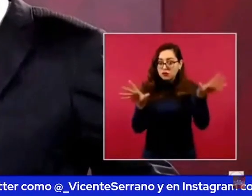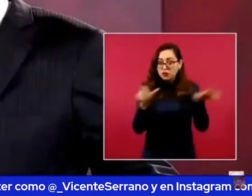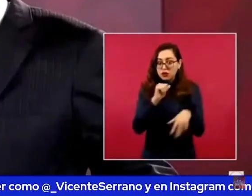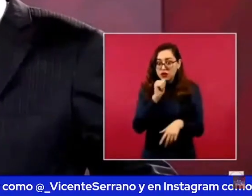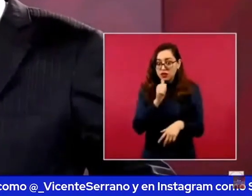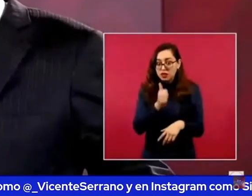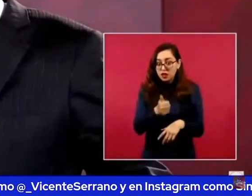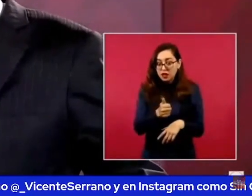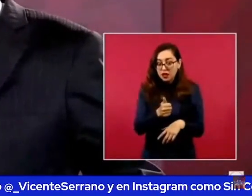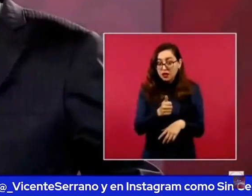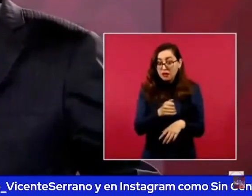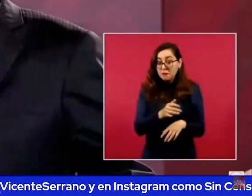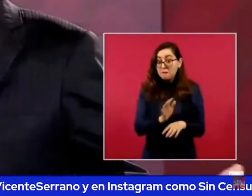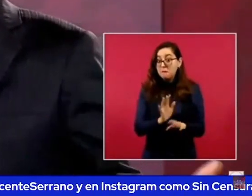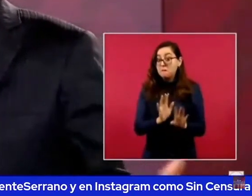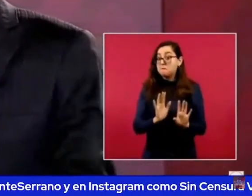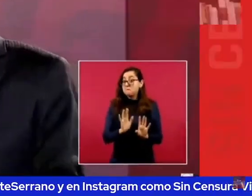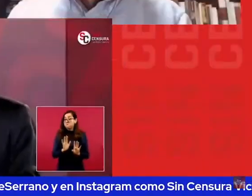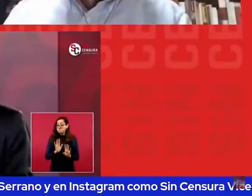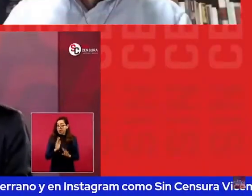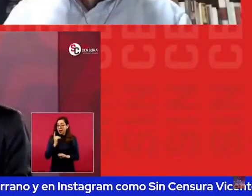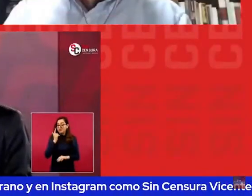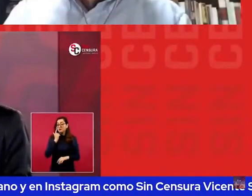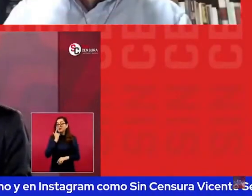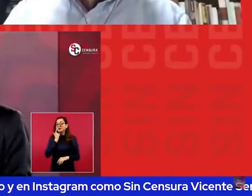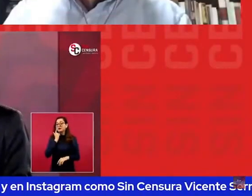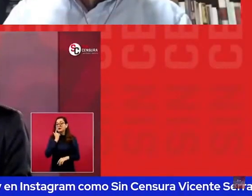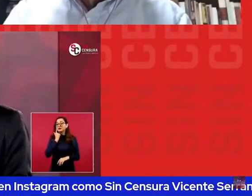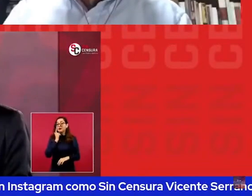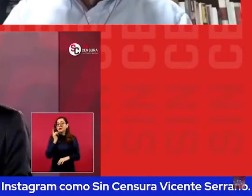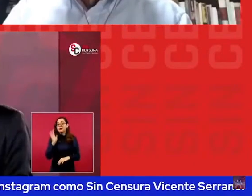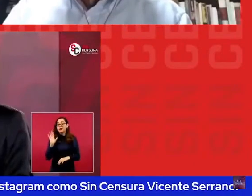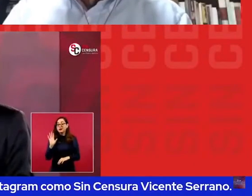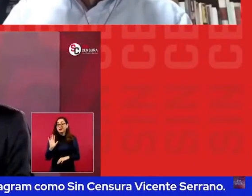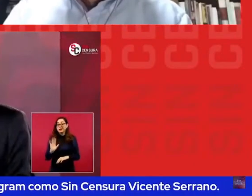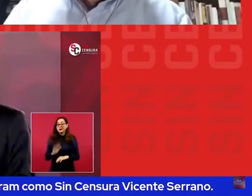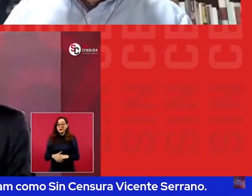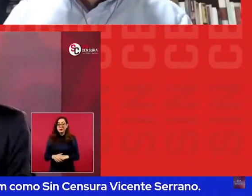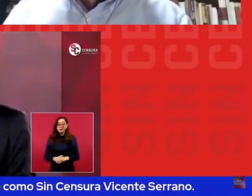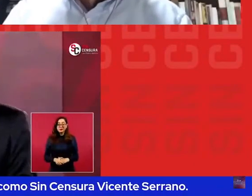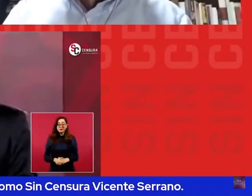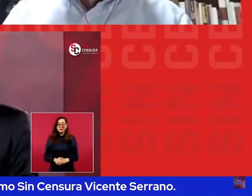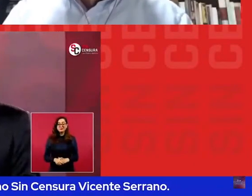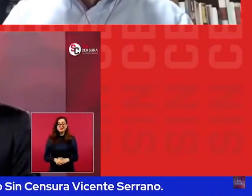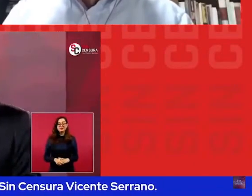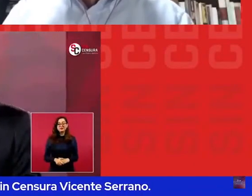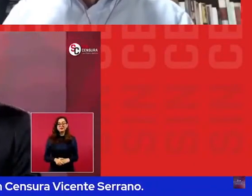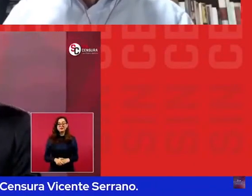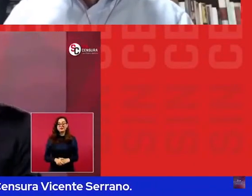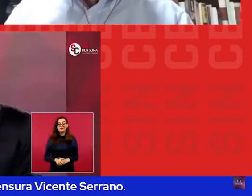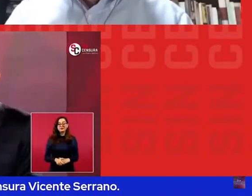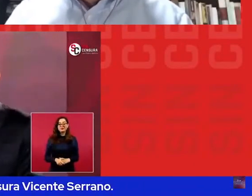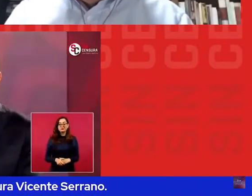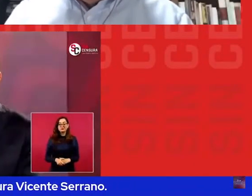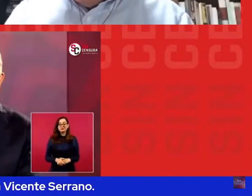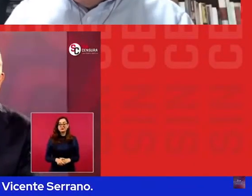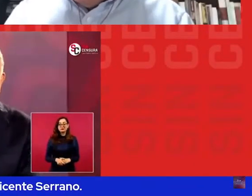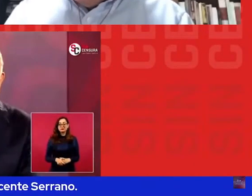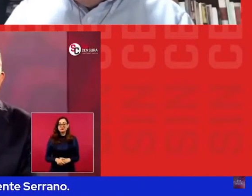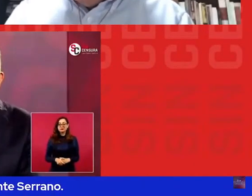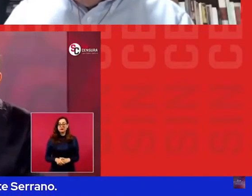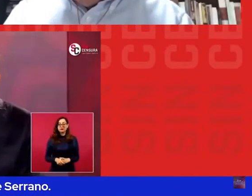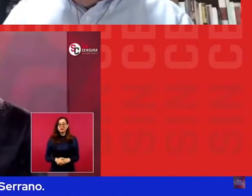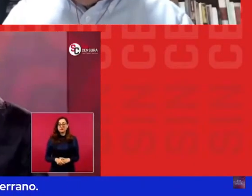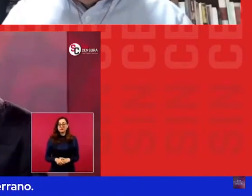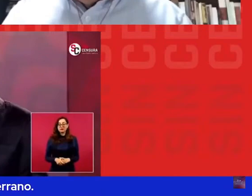Mi querido Paco Cruz, durísimas las palabras del presidente con su sarcasmo, ¿no? Y creo que tiene toda la razón, porque